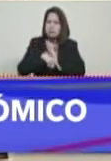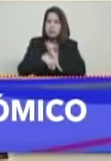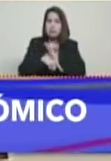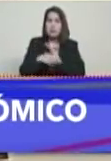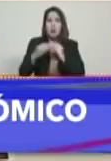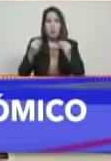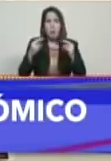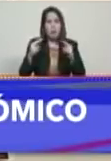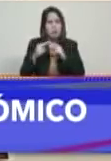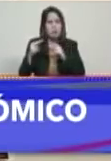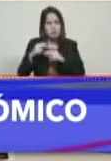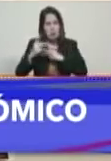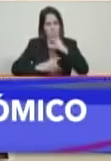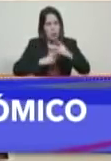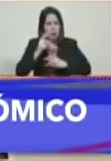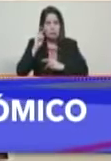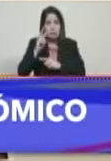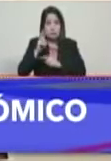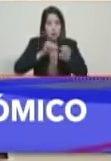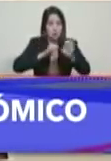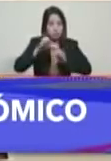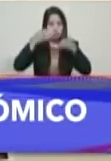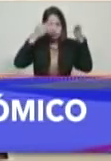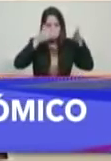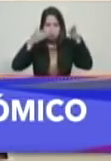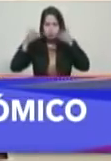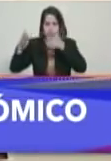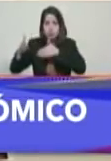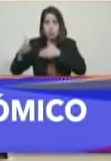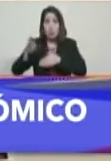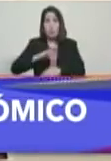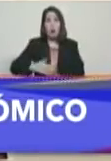conocimiento y asesoría respectiva